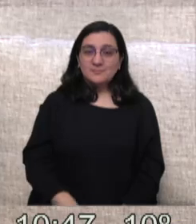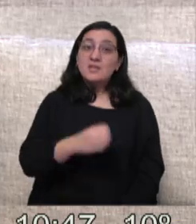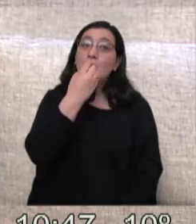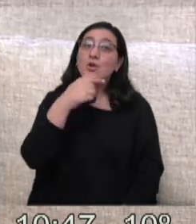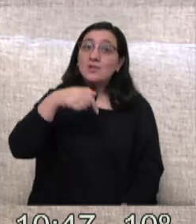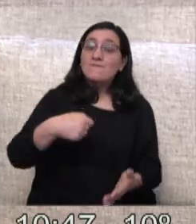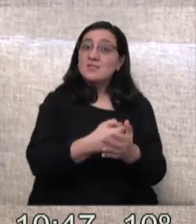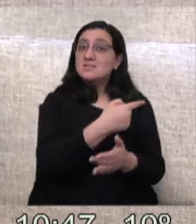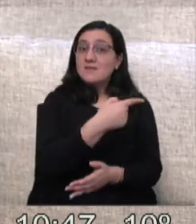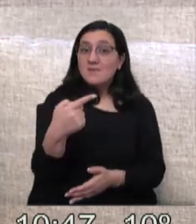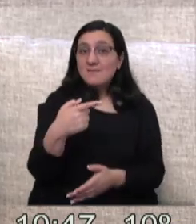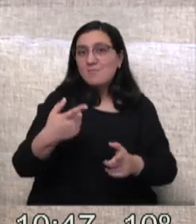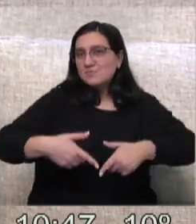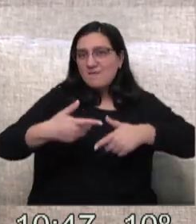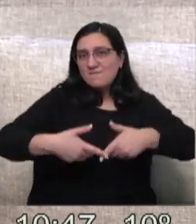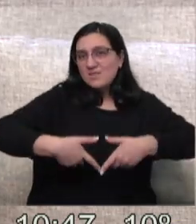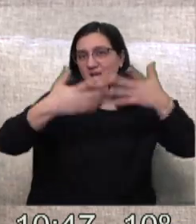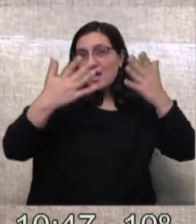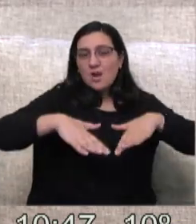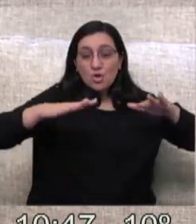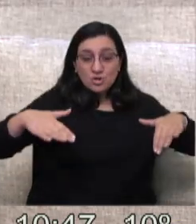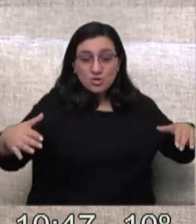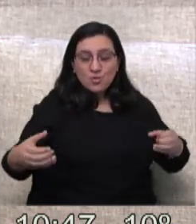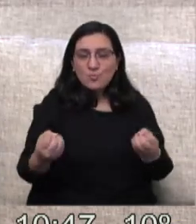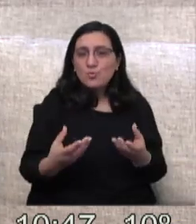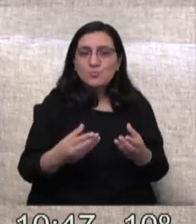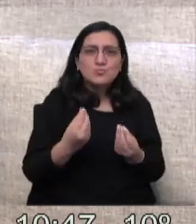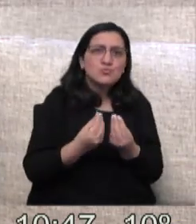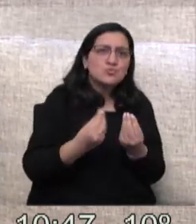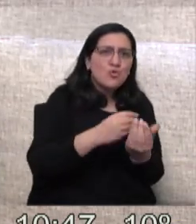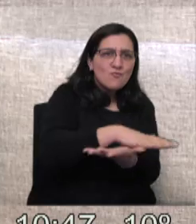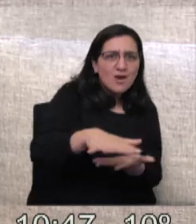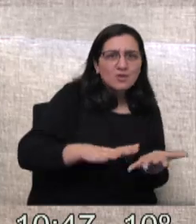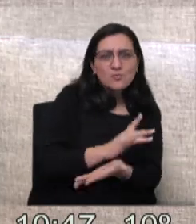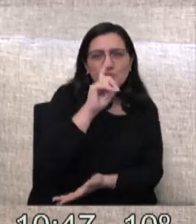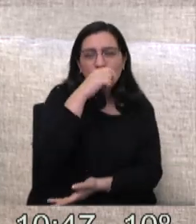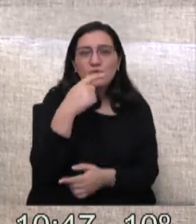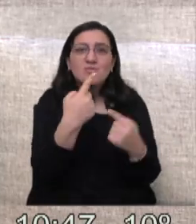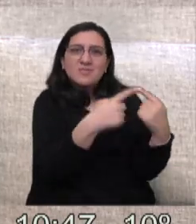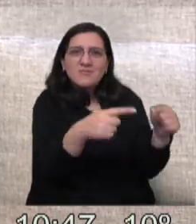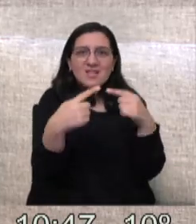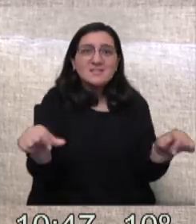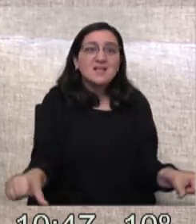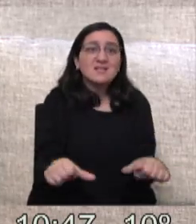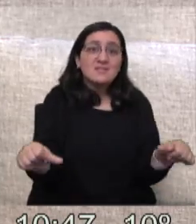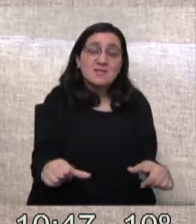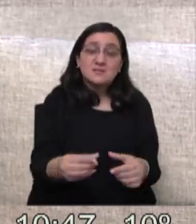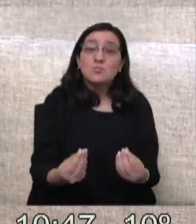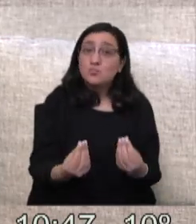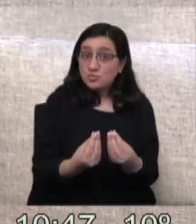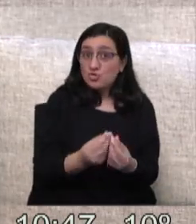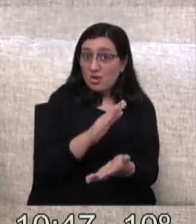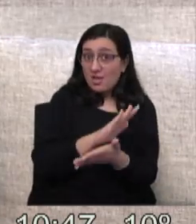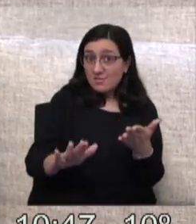este fin de semana vamos a estar celebrando a las infancias por muchos barrios de Montevideo y con muchas actividades, muchas de ellas gratuitas, y